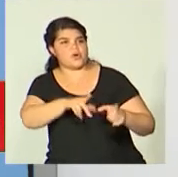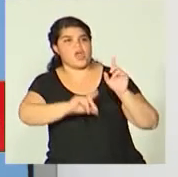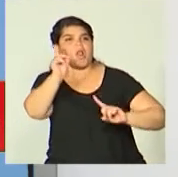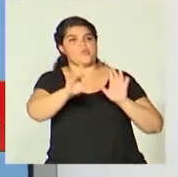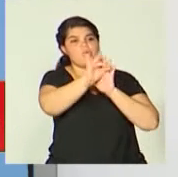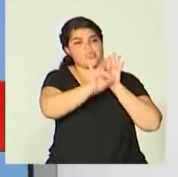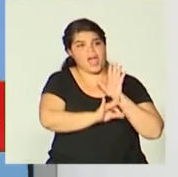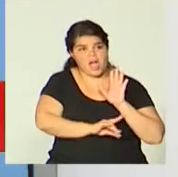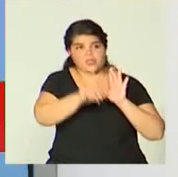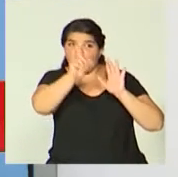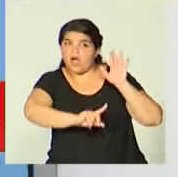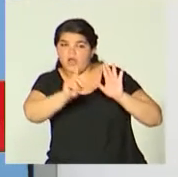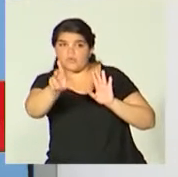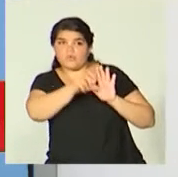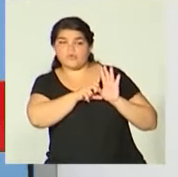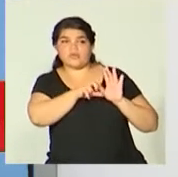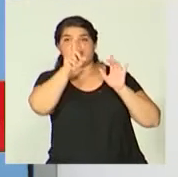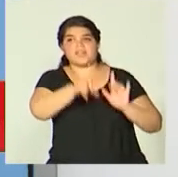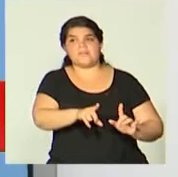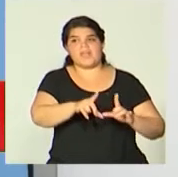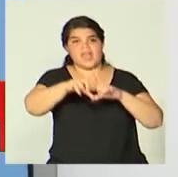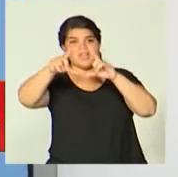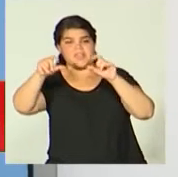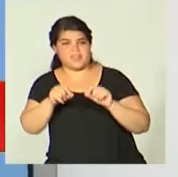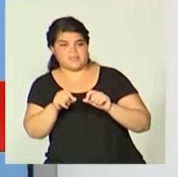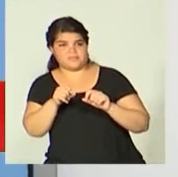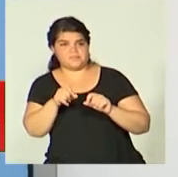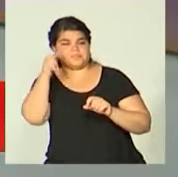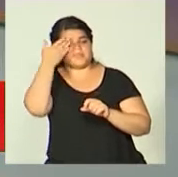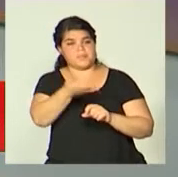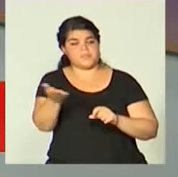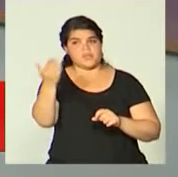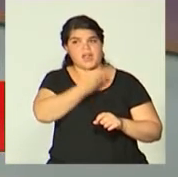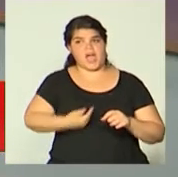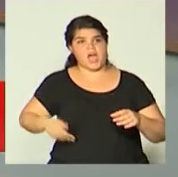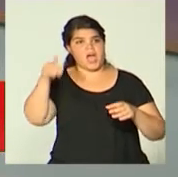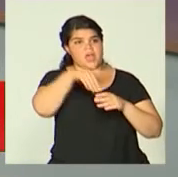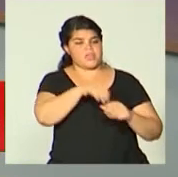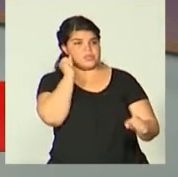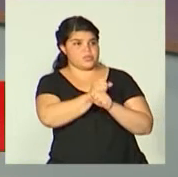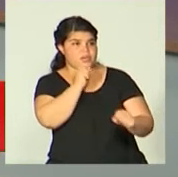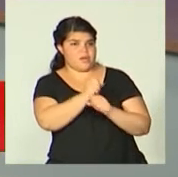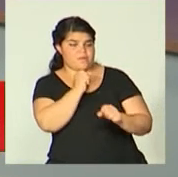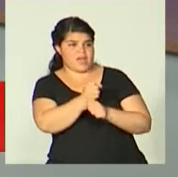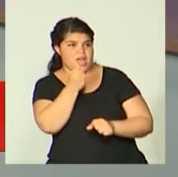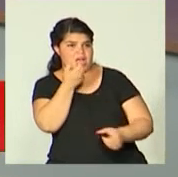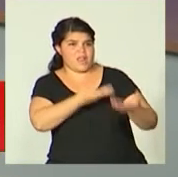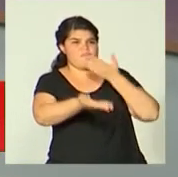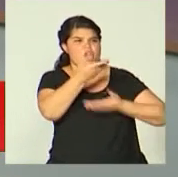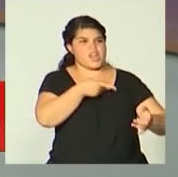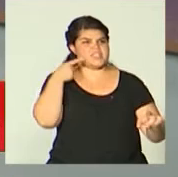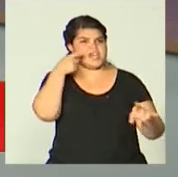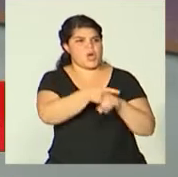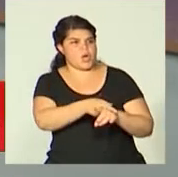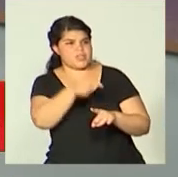y también lo de la licencia a una persona que trabaje en el estado y que tienen una situación de violencia de género que se le dé una licencia esto